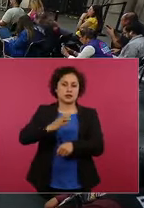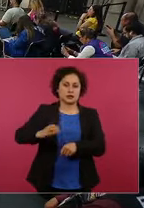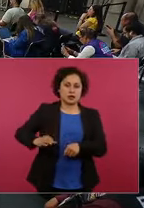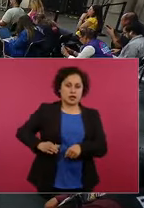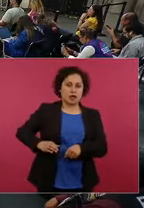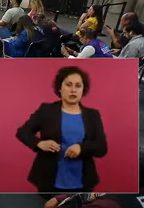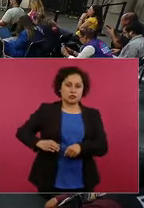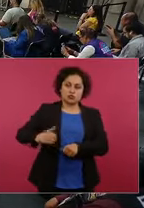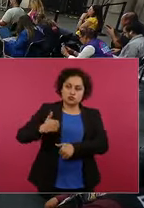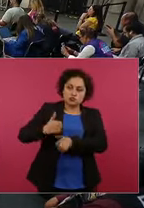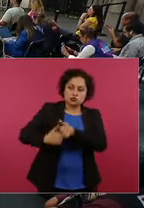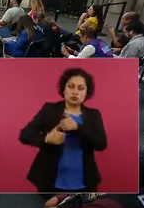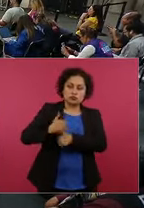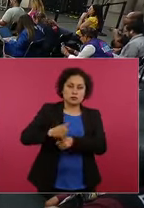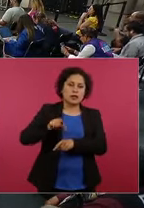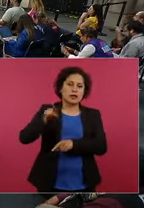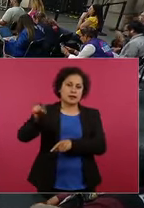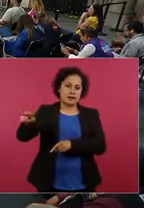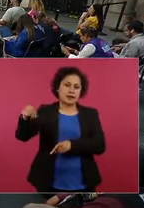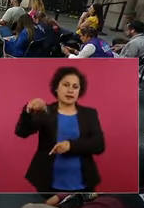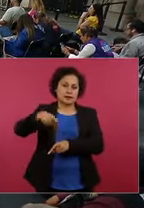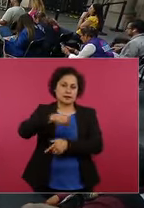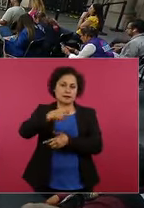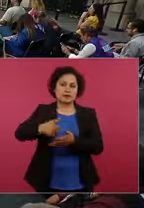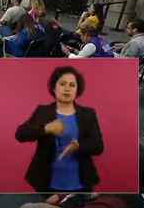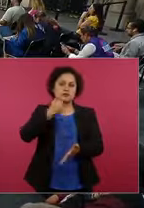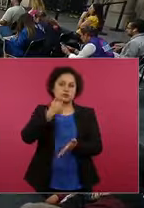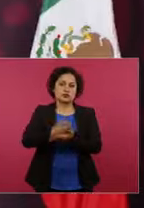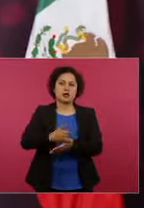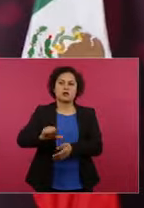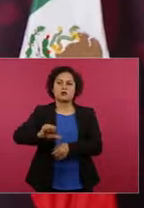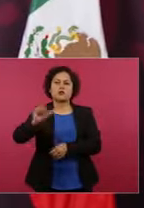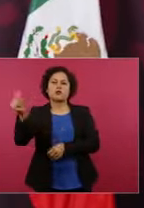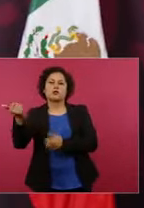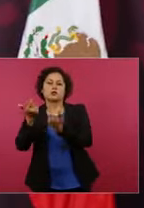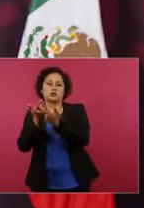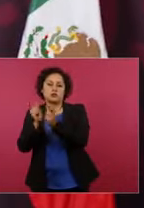partido aquí en la ciudad y yo de otro.